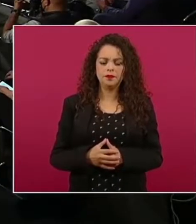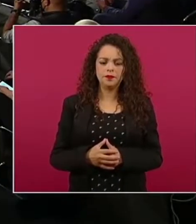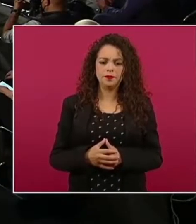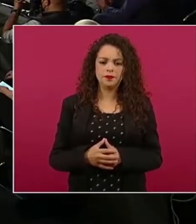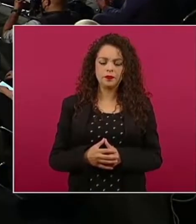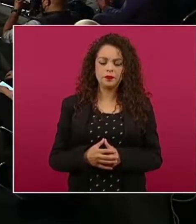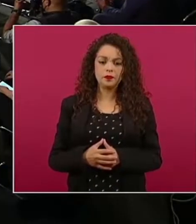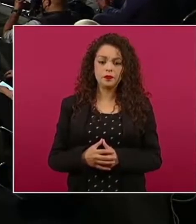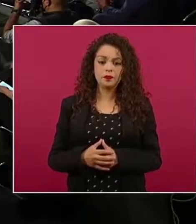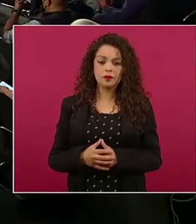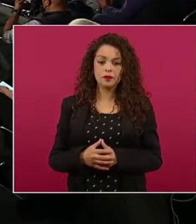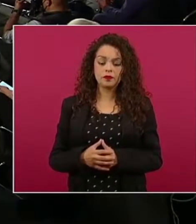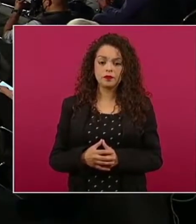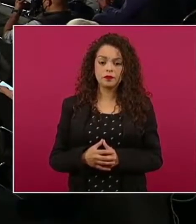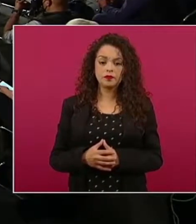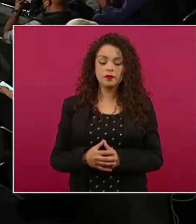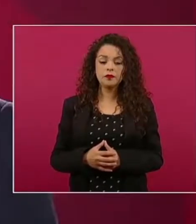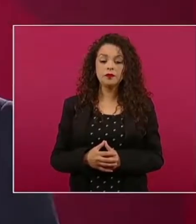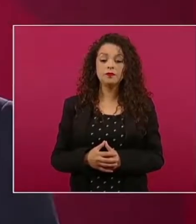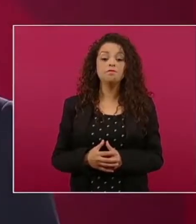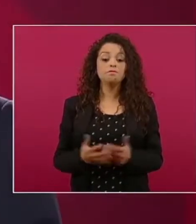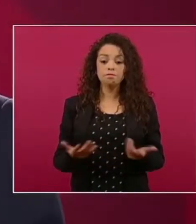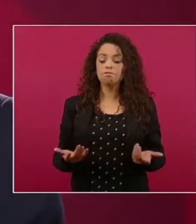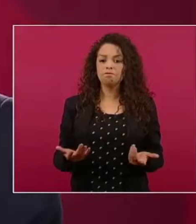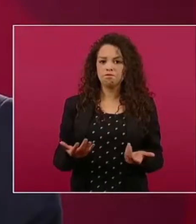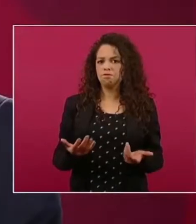relaciones de